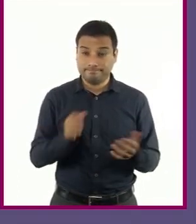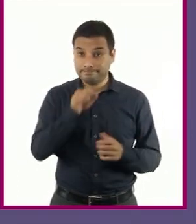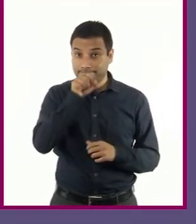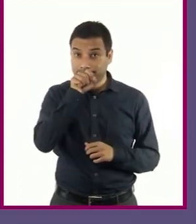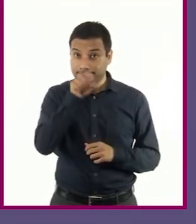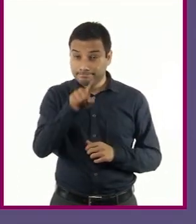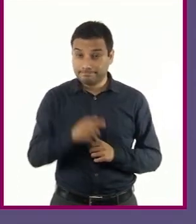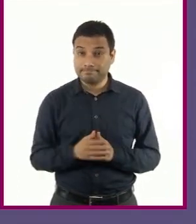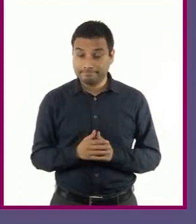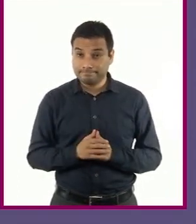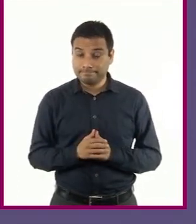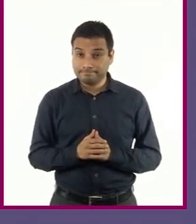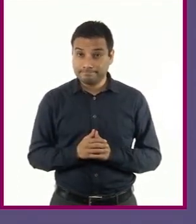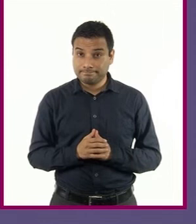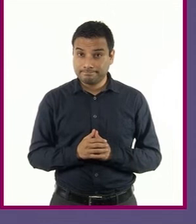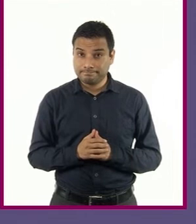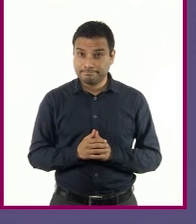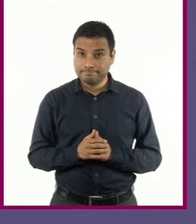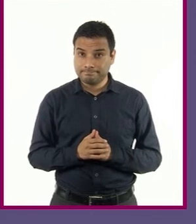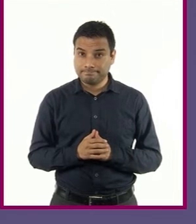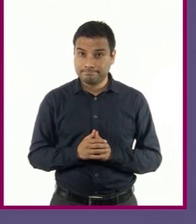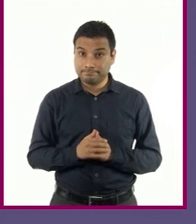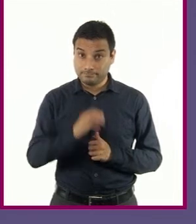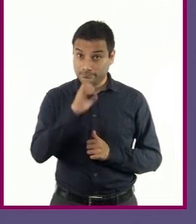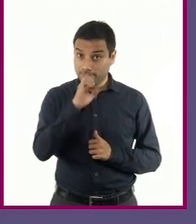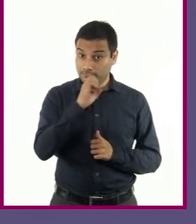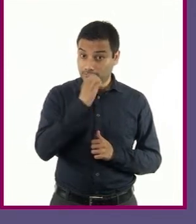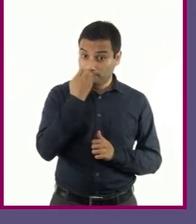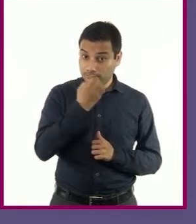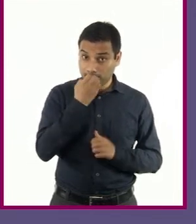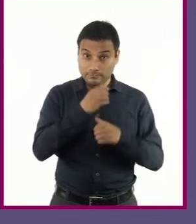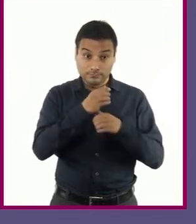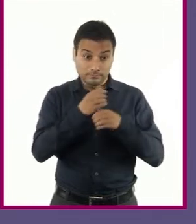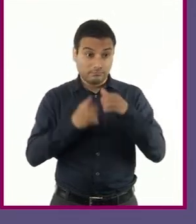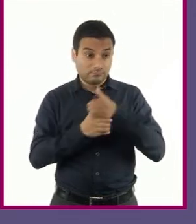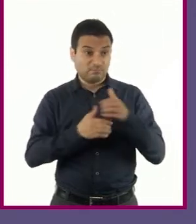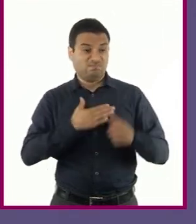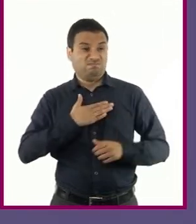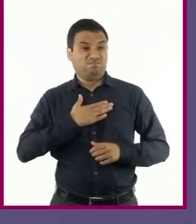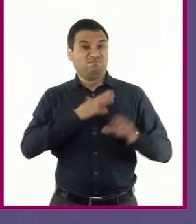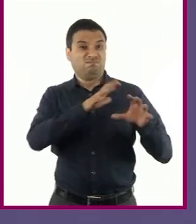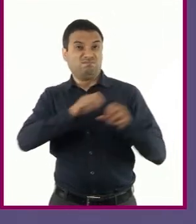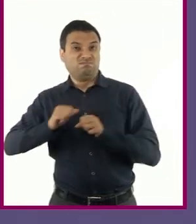nada más las cosas que hay en la escuela sean de uno mismo, sino de todos.